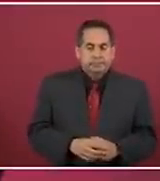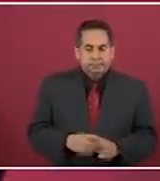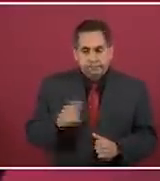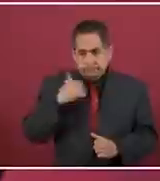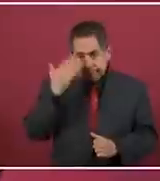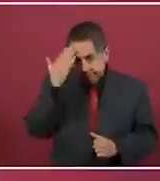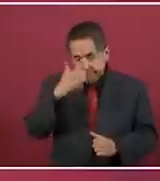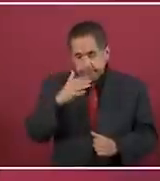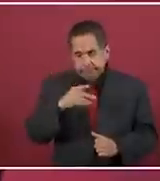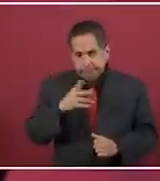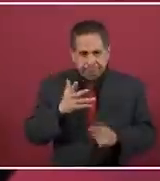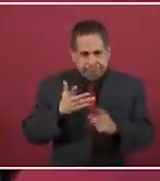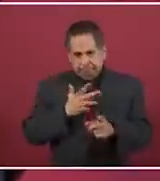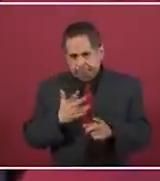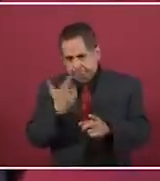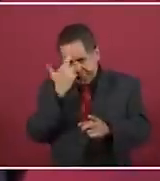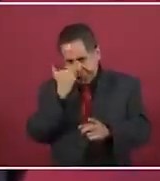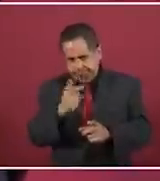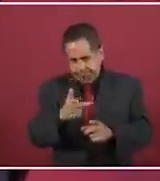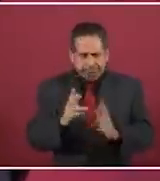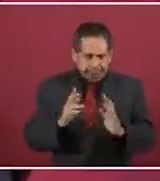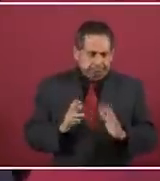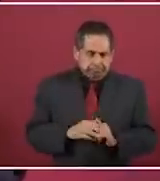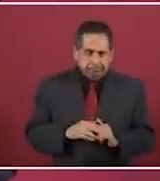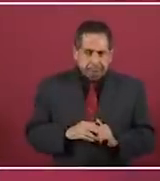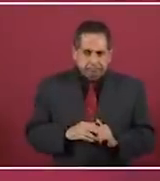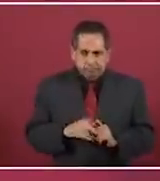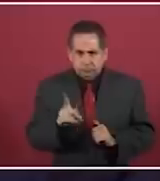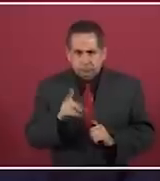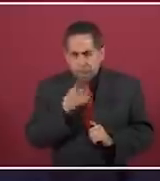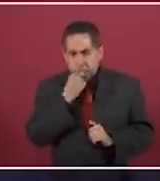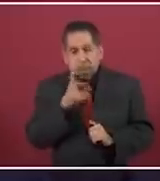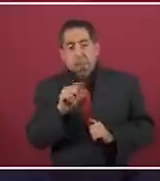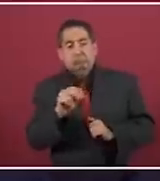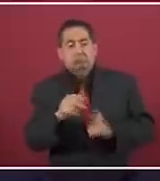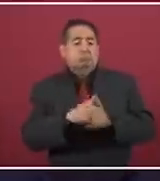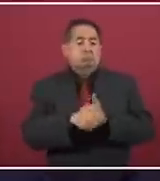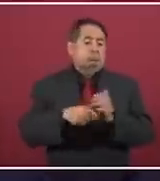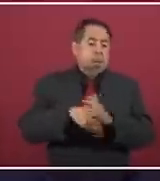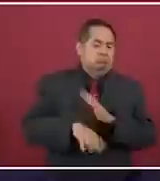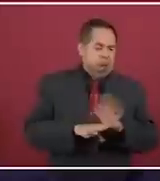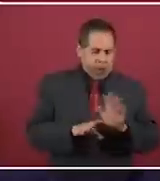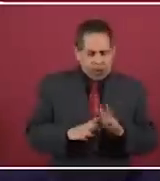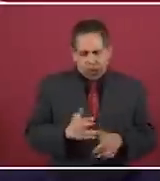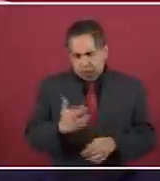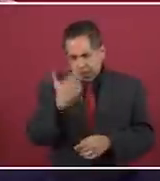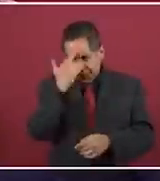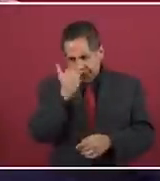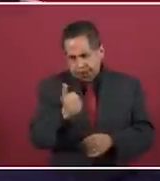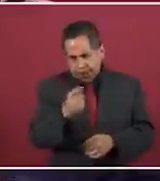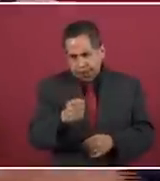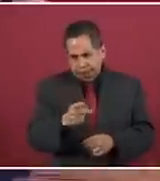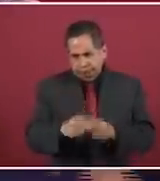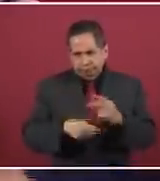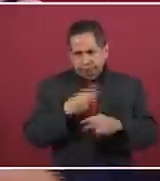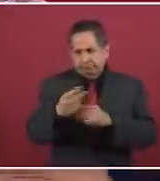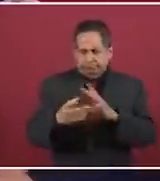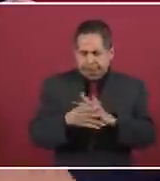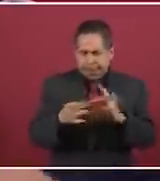sepas que tienes razón, que no te estoy negando la razón, te estoy